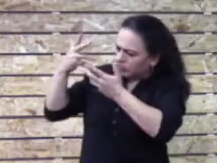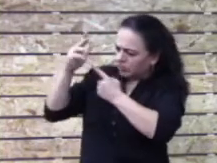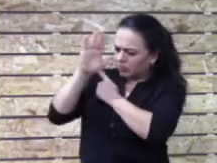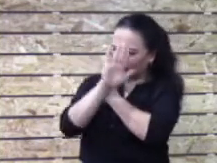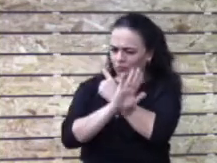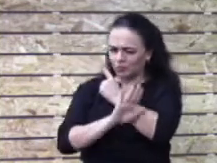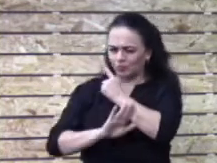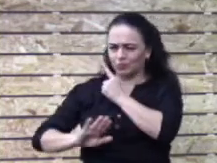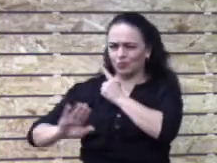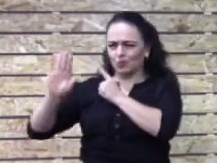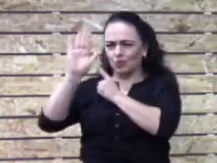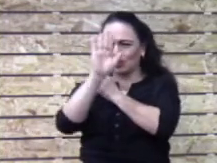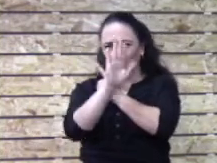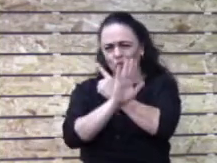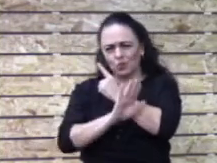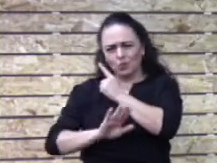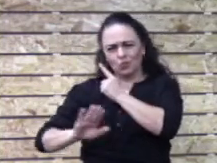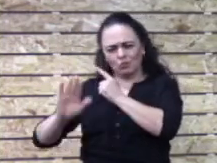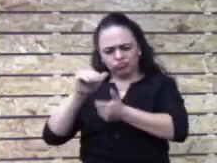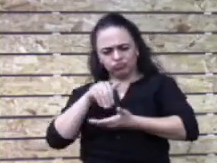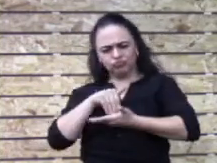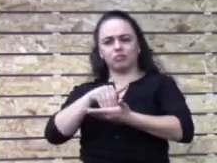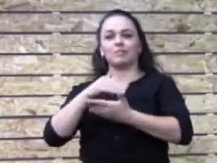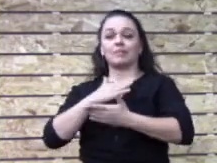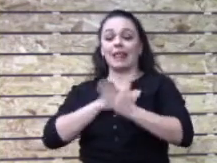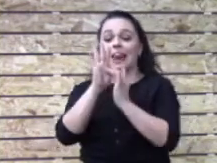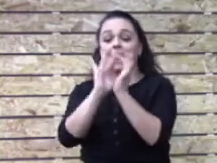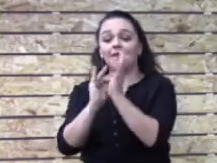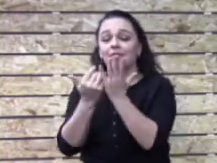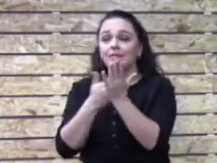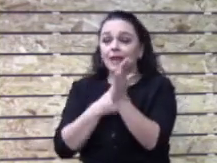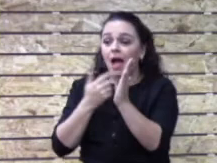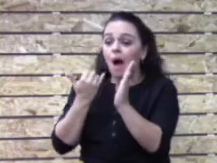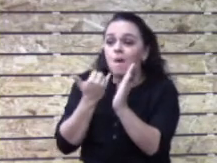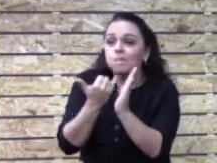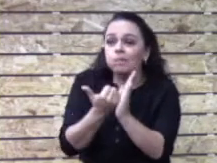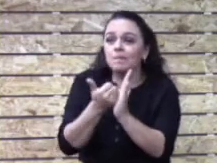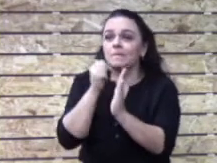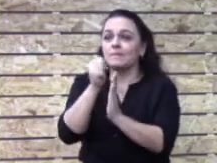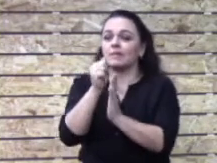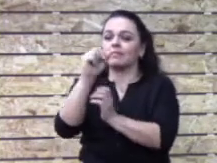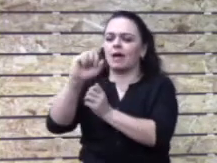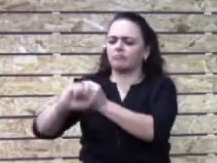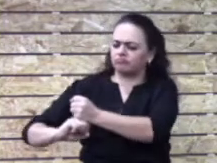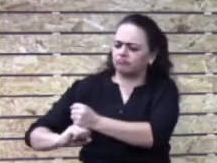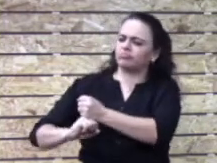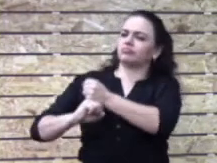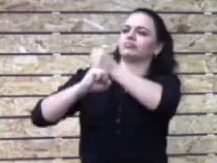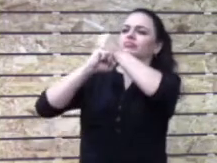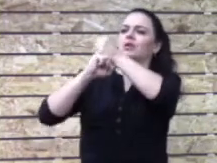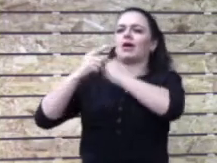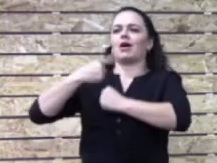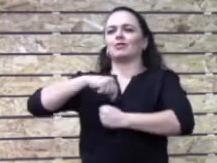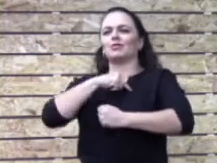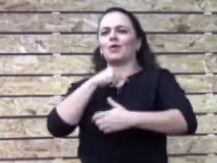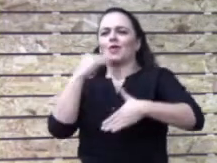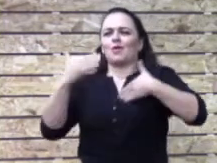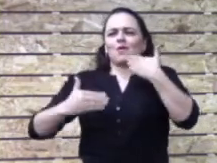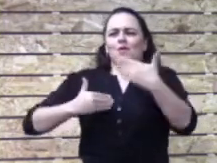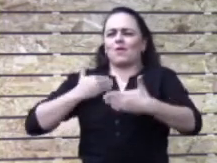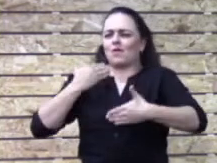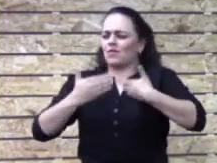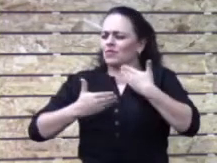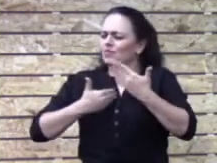baluarte. Que sea la mismísima palabra del Señor la que nos sostenga con gozo